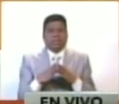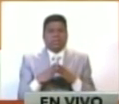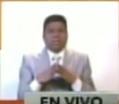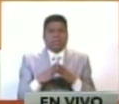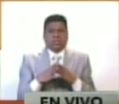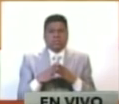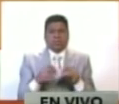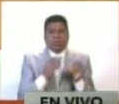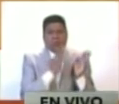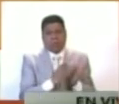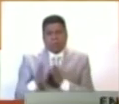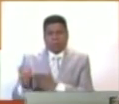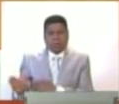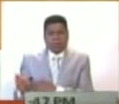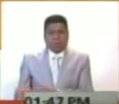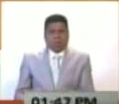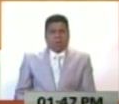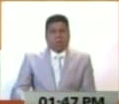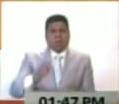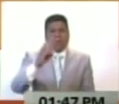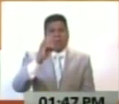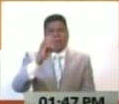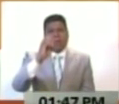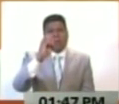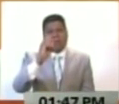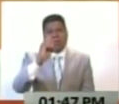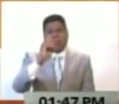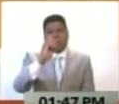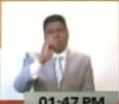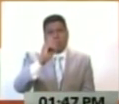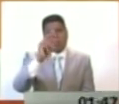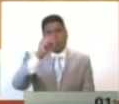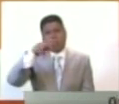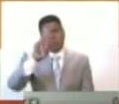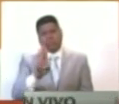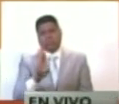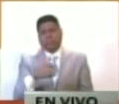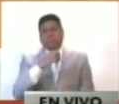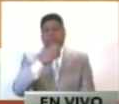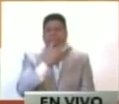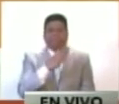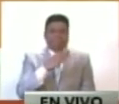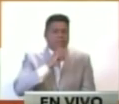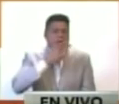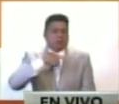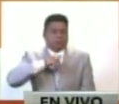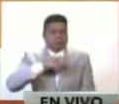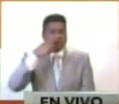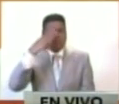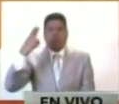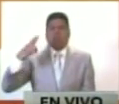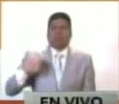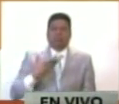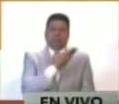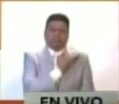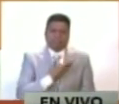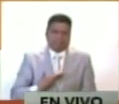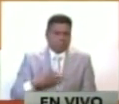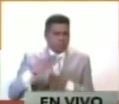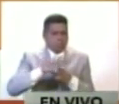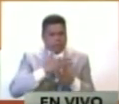Unidas. Es para Venezuela un orgullo verdaderamente histórico presidir este movimiento con una concepción compartida